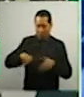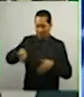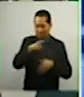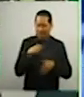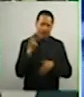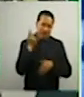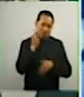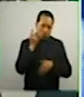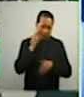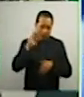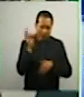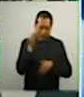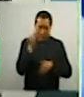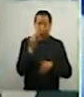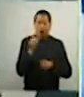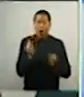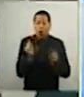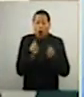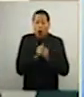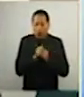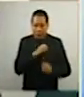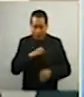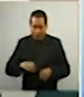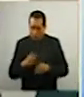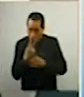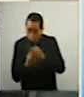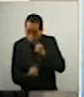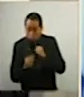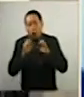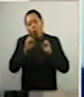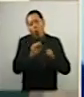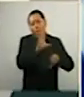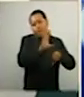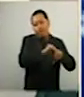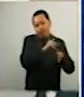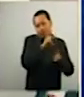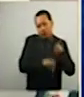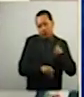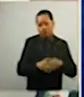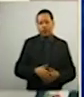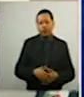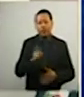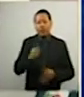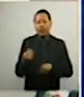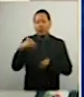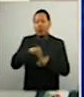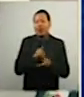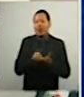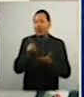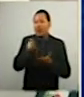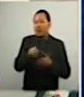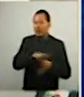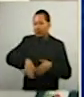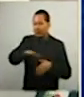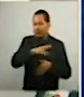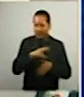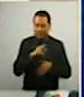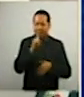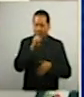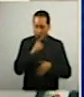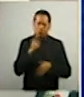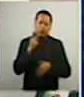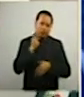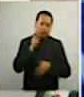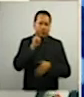por mayoría relativa o por representación proporcional según hubieran sido electos la primera ocasión, incluso si podían acudir